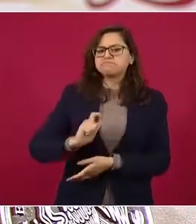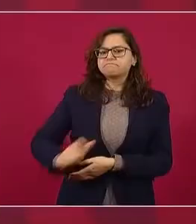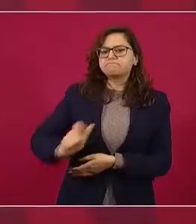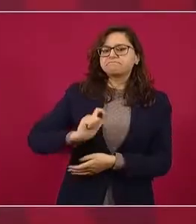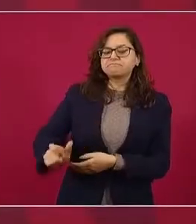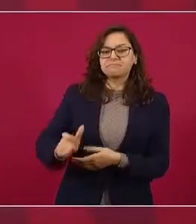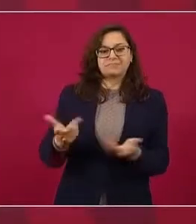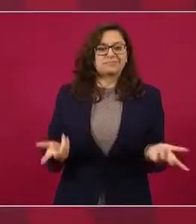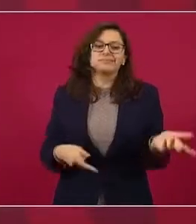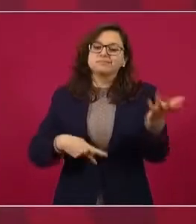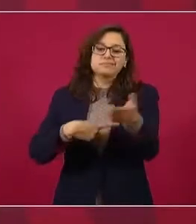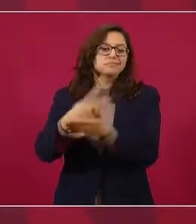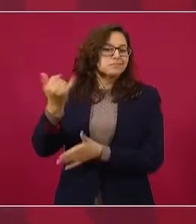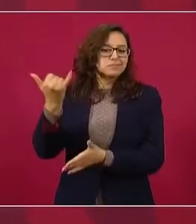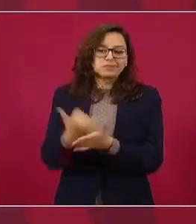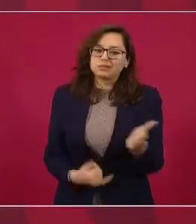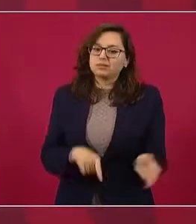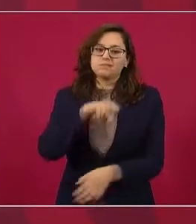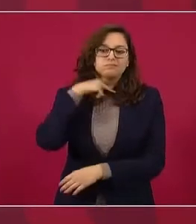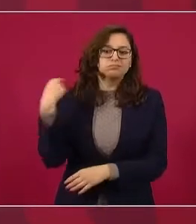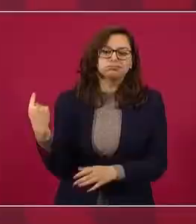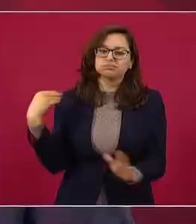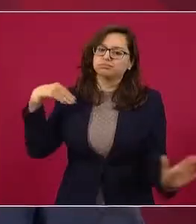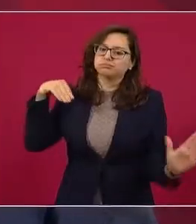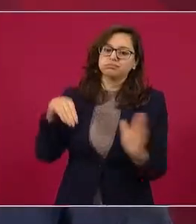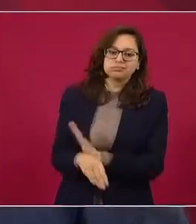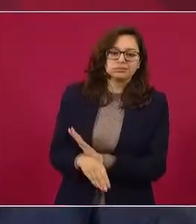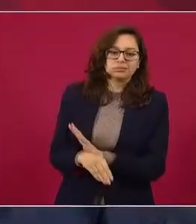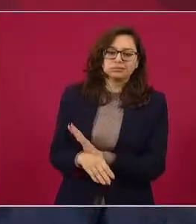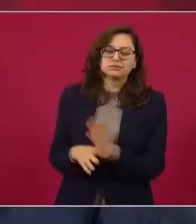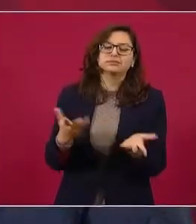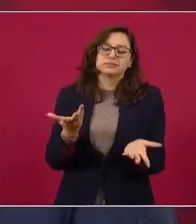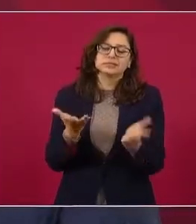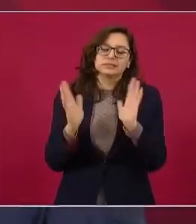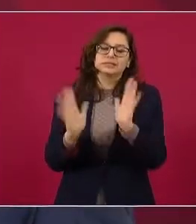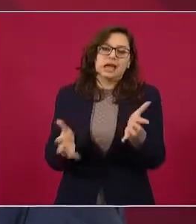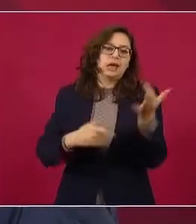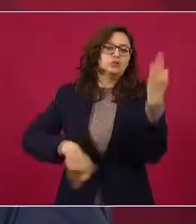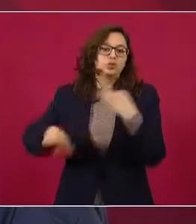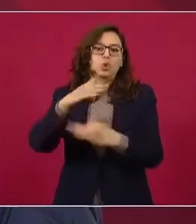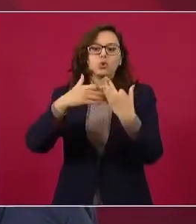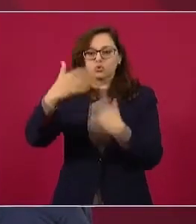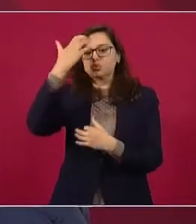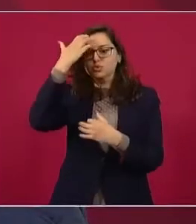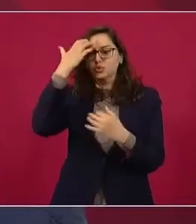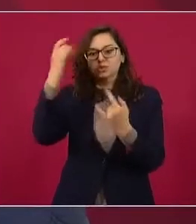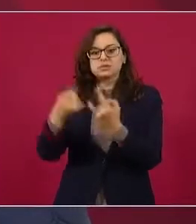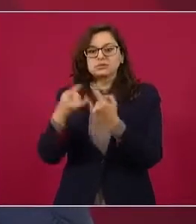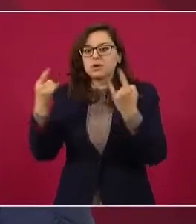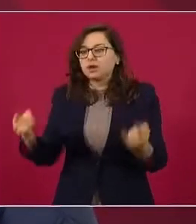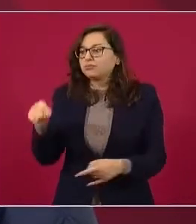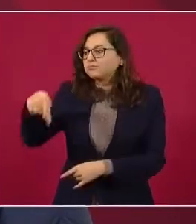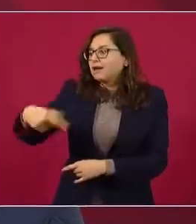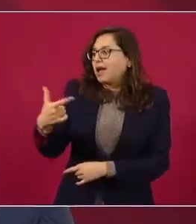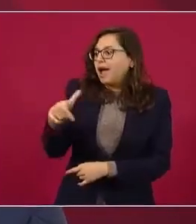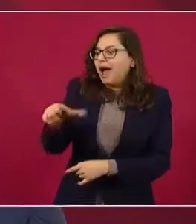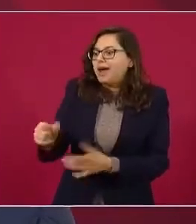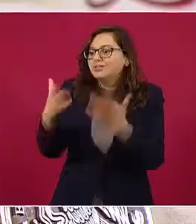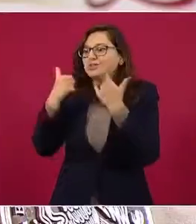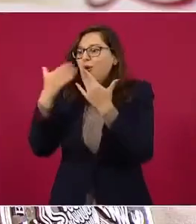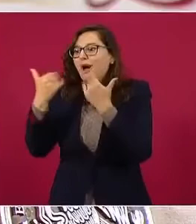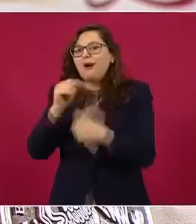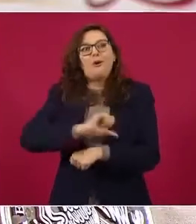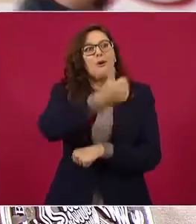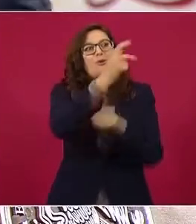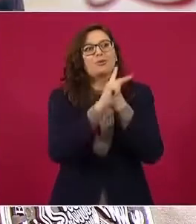proyecto y hoy día pues ya conocemos la historia. Pemex importa gas. Por cierto